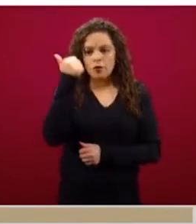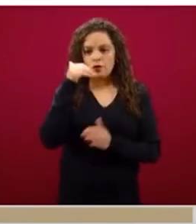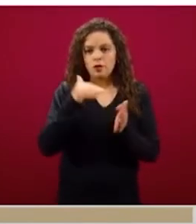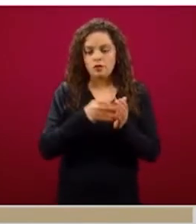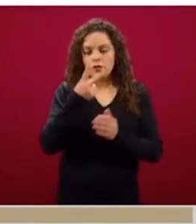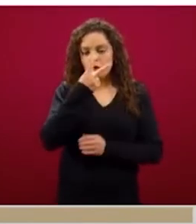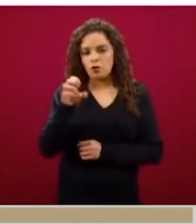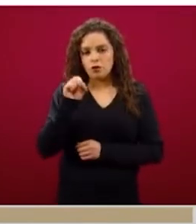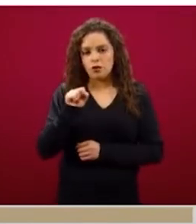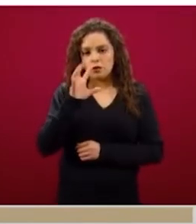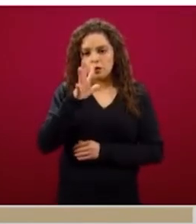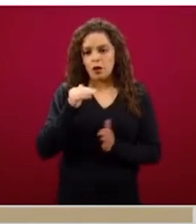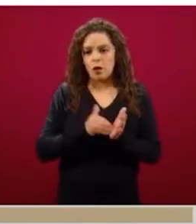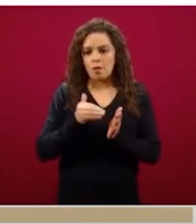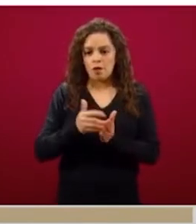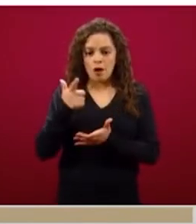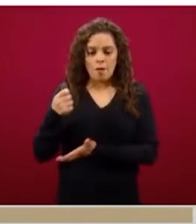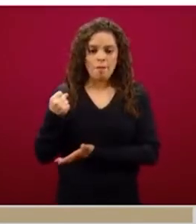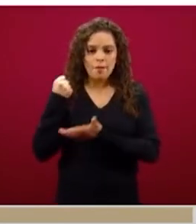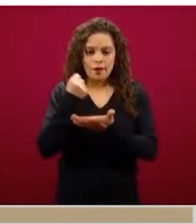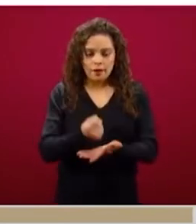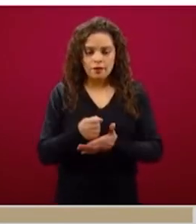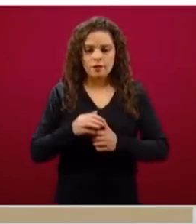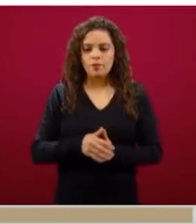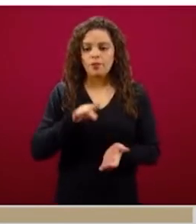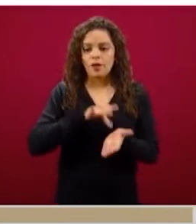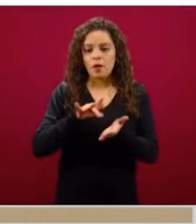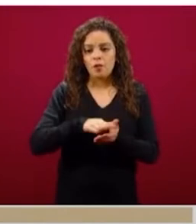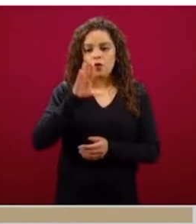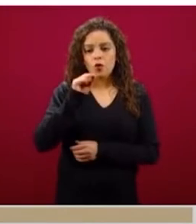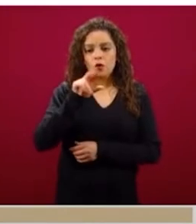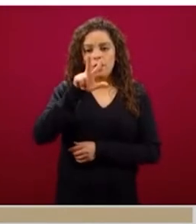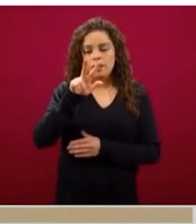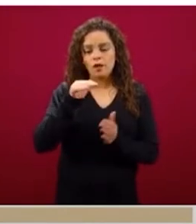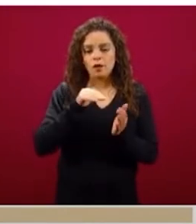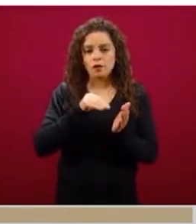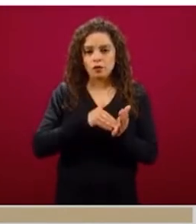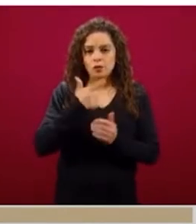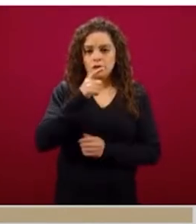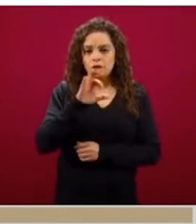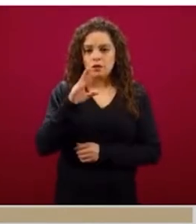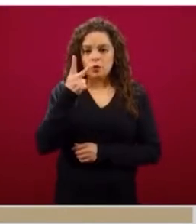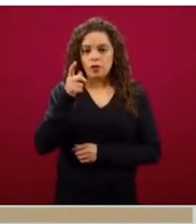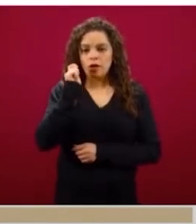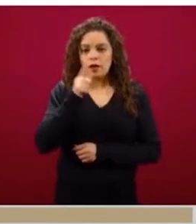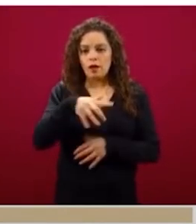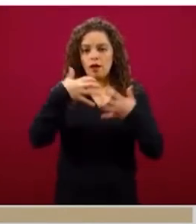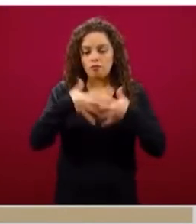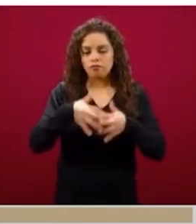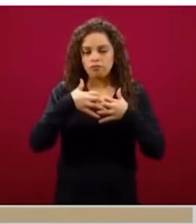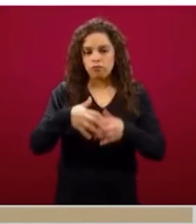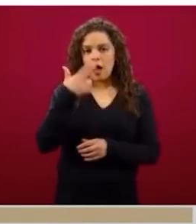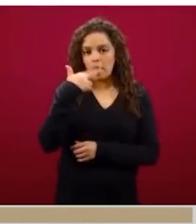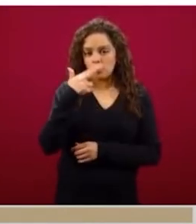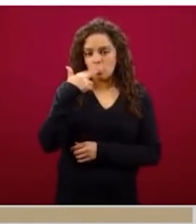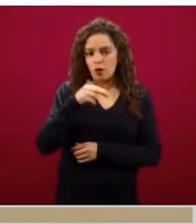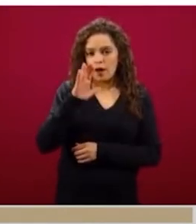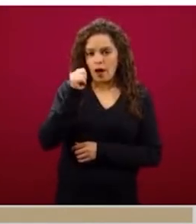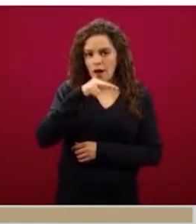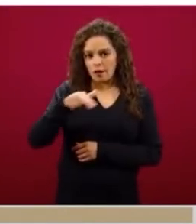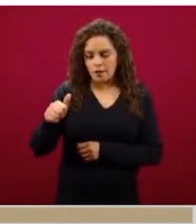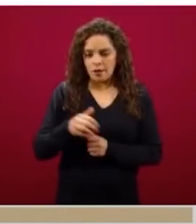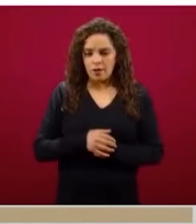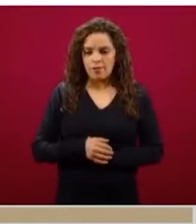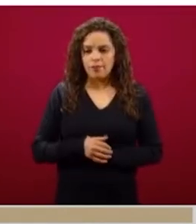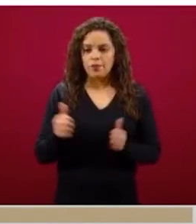hemos apoyado a 98 mil 752 productores de caña de azúcar con 721 millones de pesos